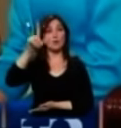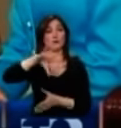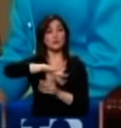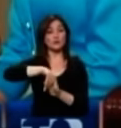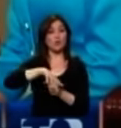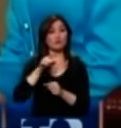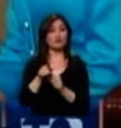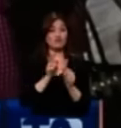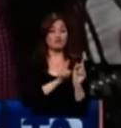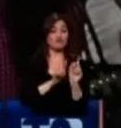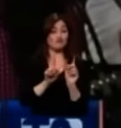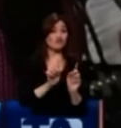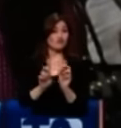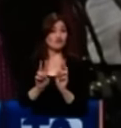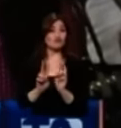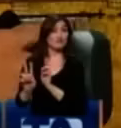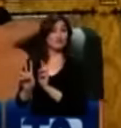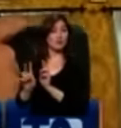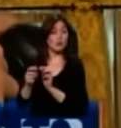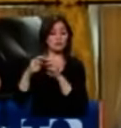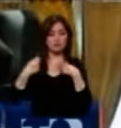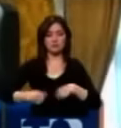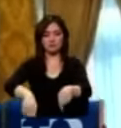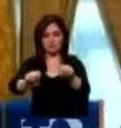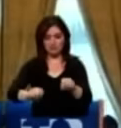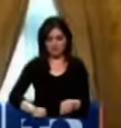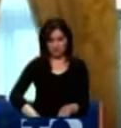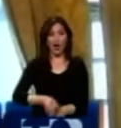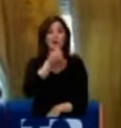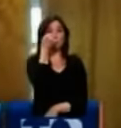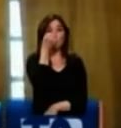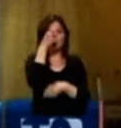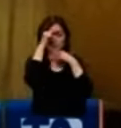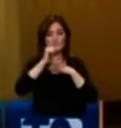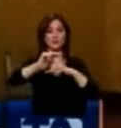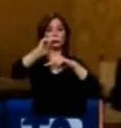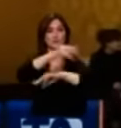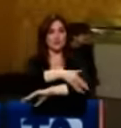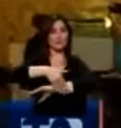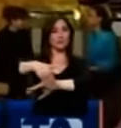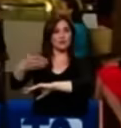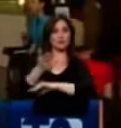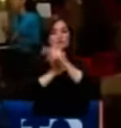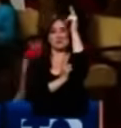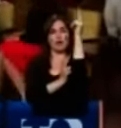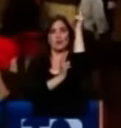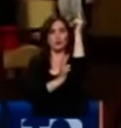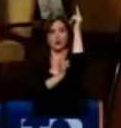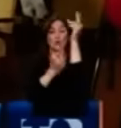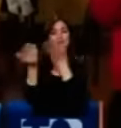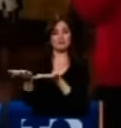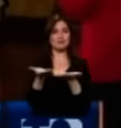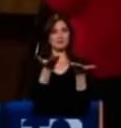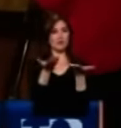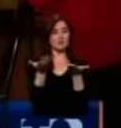cada uno a su tiempo en la alfombra roja y con una calle de honor de los granaderos de Tarqui para presentar